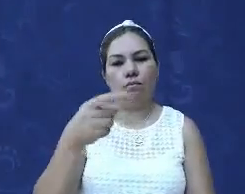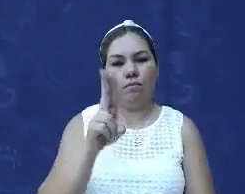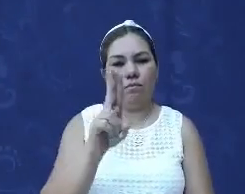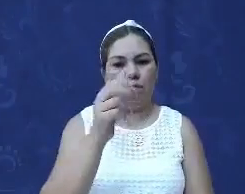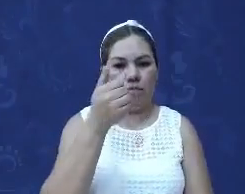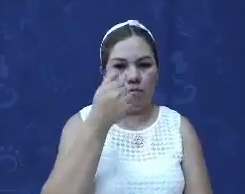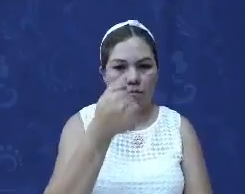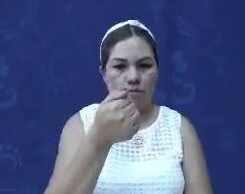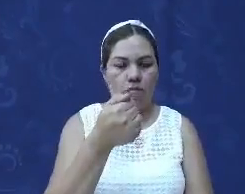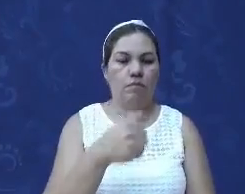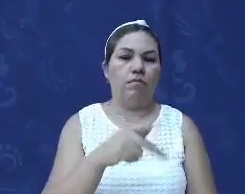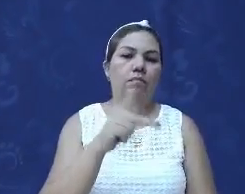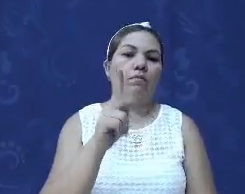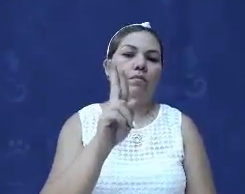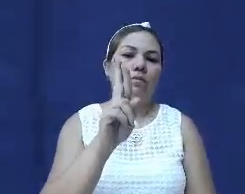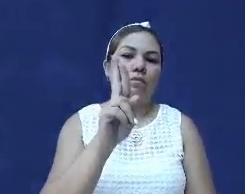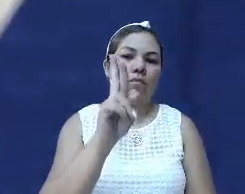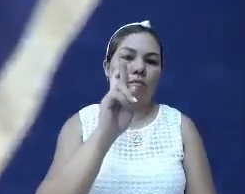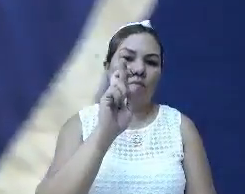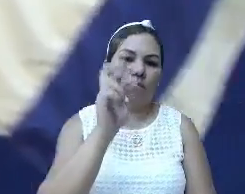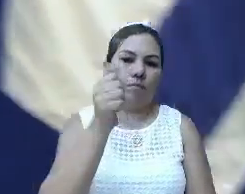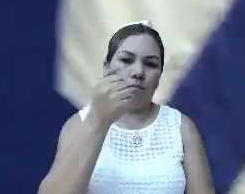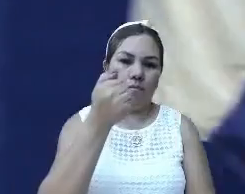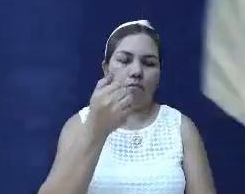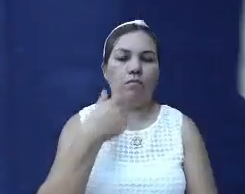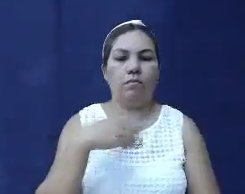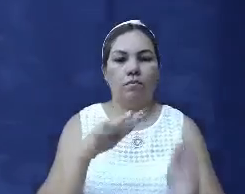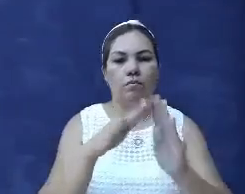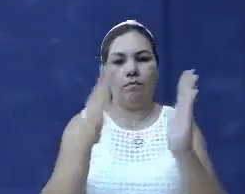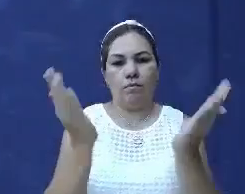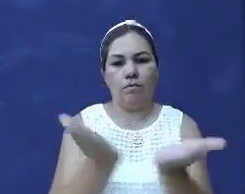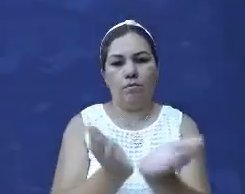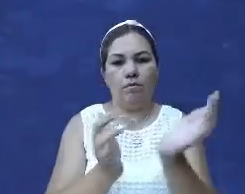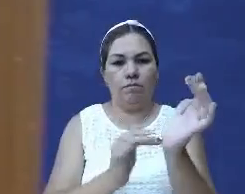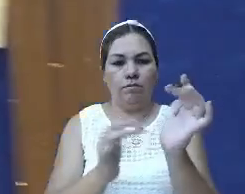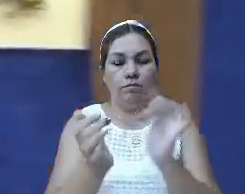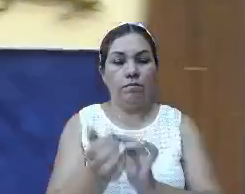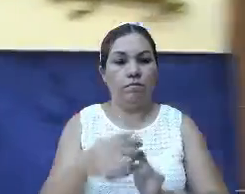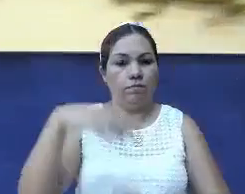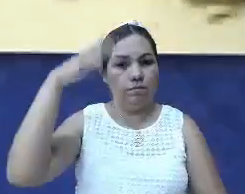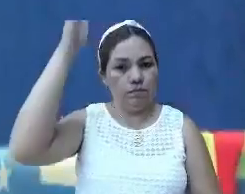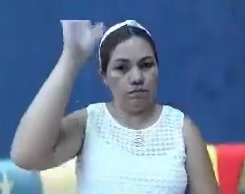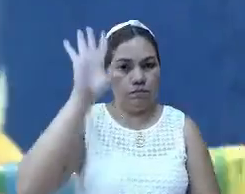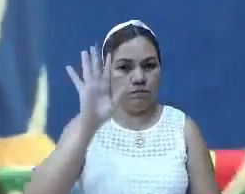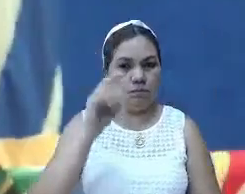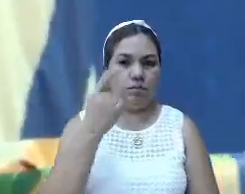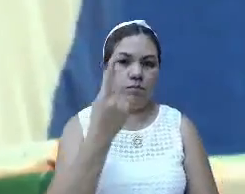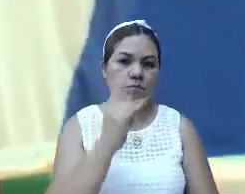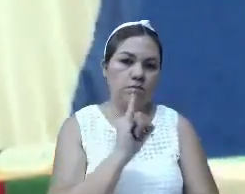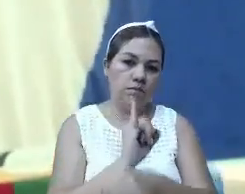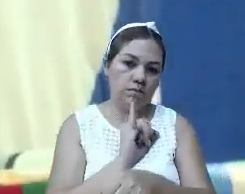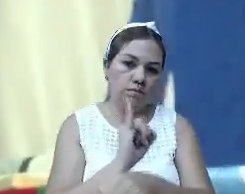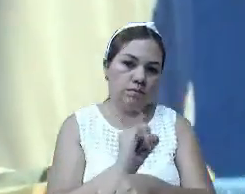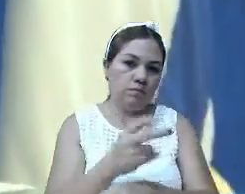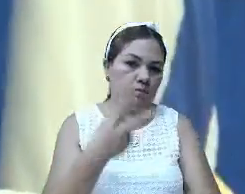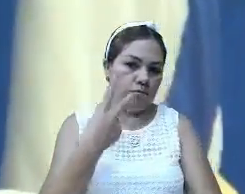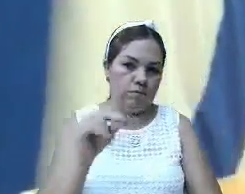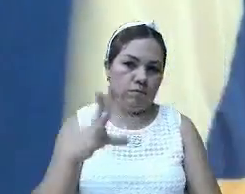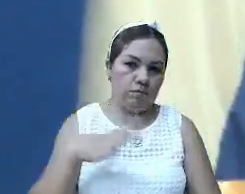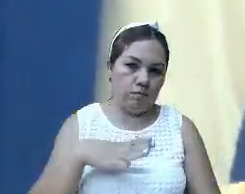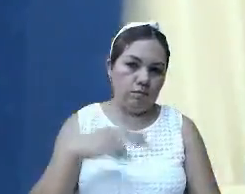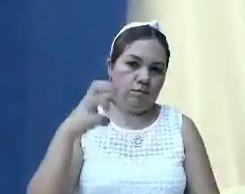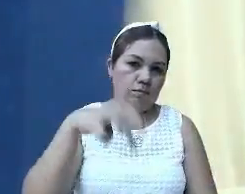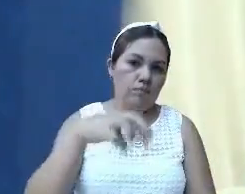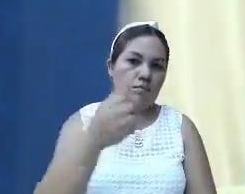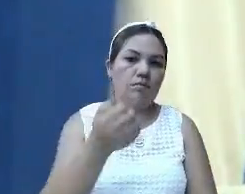agua pura de la palabra para presentar a Dios una iglesia sin mancha y sin arruga. Ni cosa semejante. Y cuando hablamos de